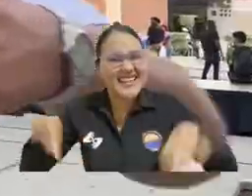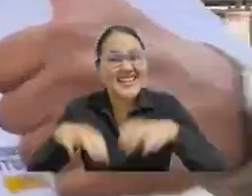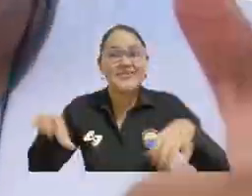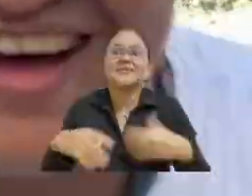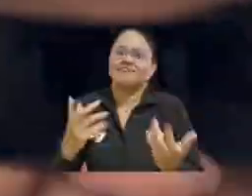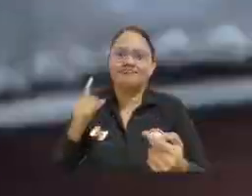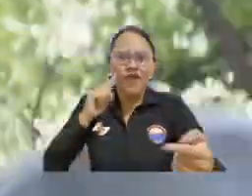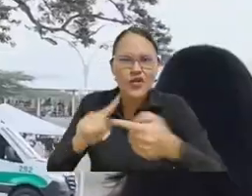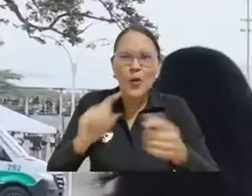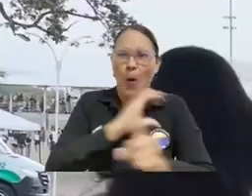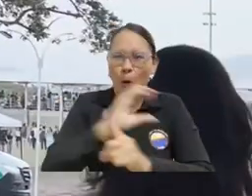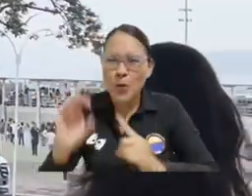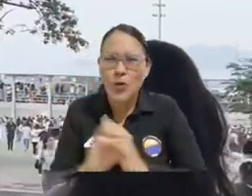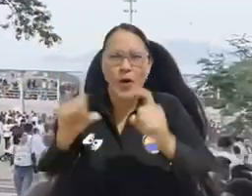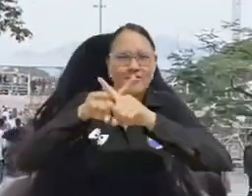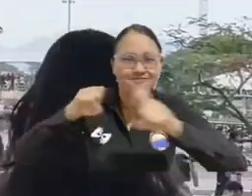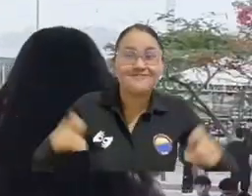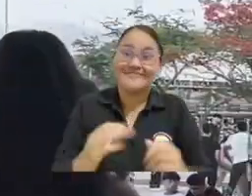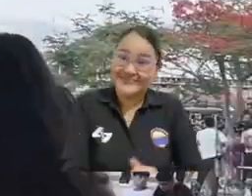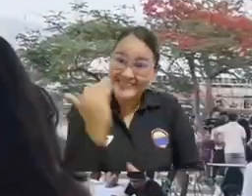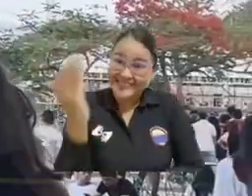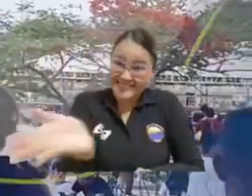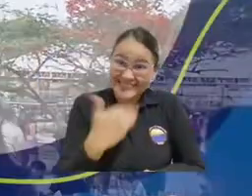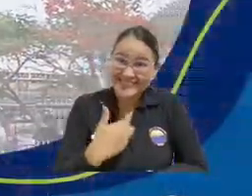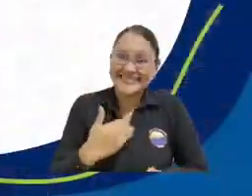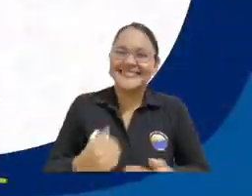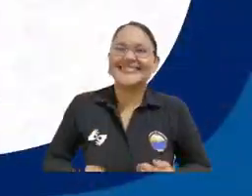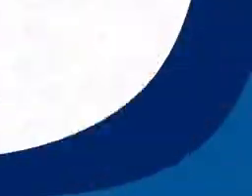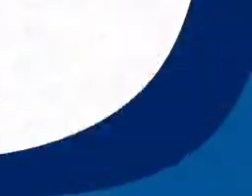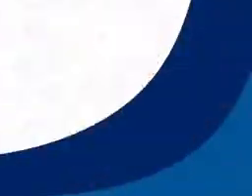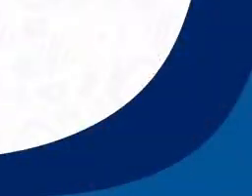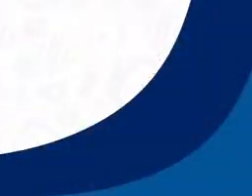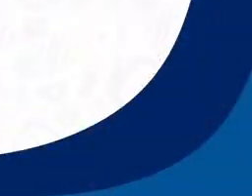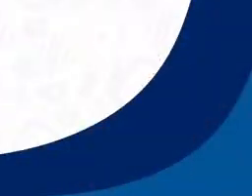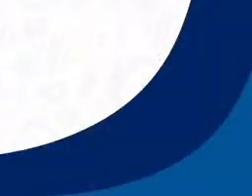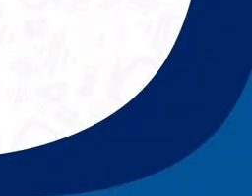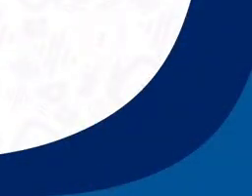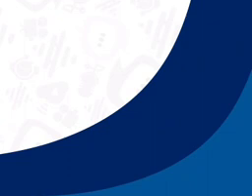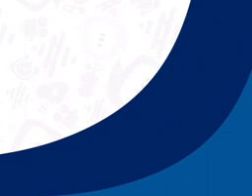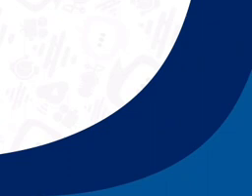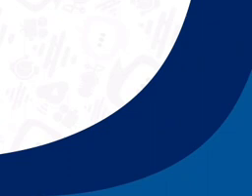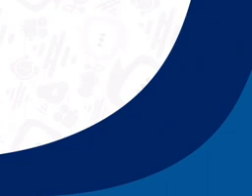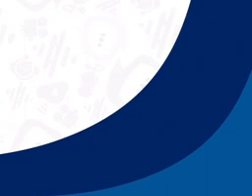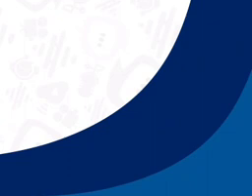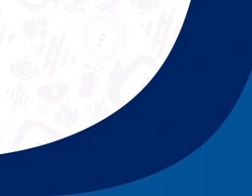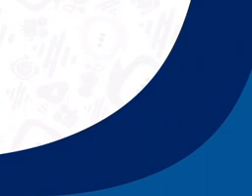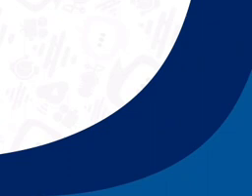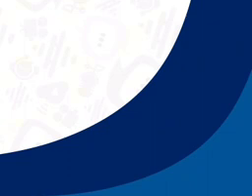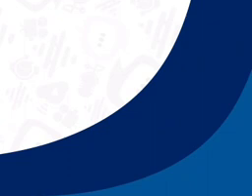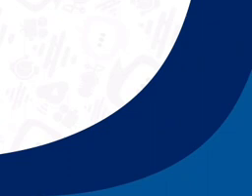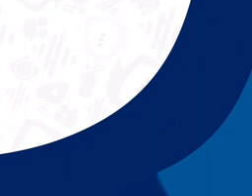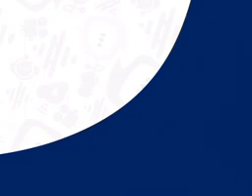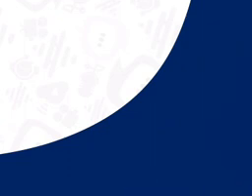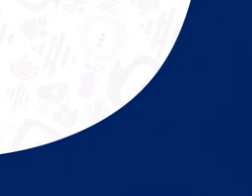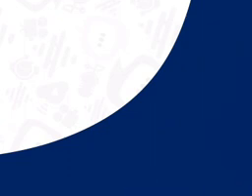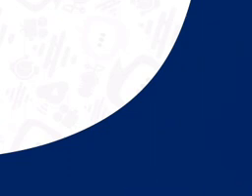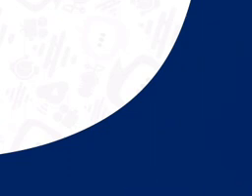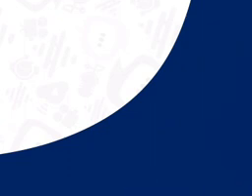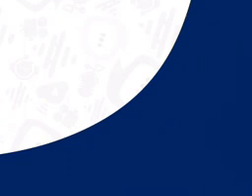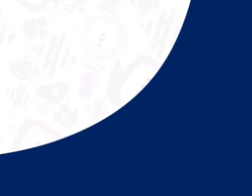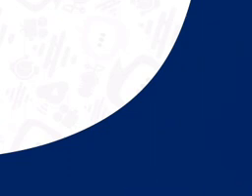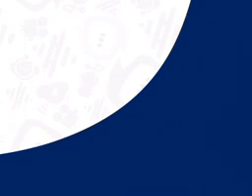cultura y la diversidad de esta misma. Universidad del Magdalena, aún más incluyente e innovadora.